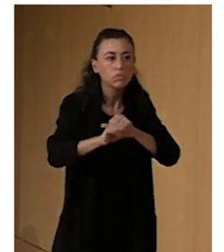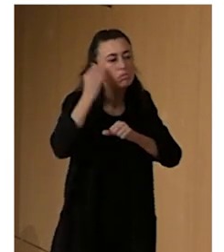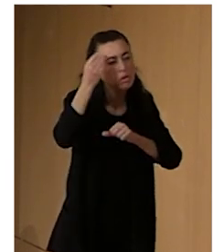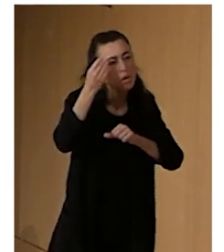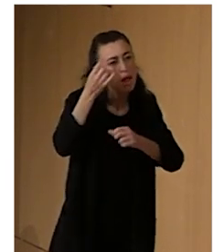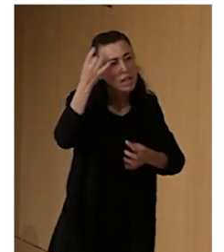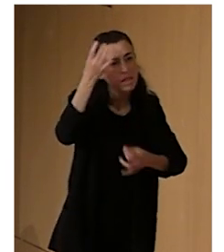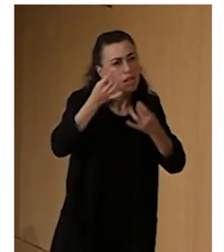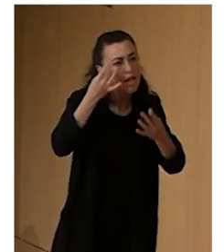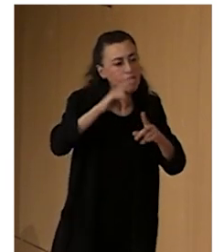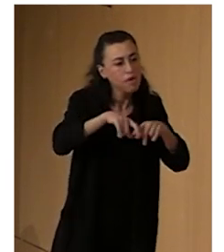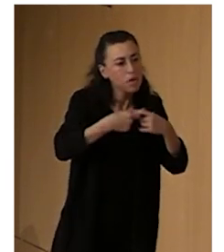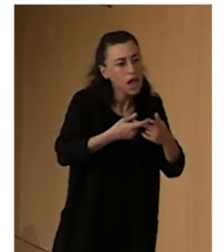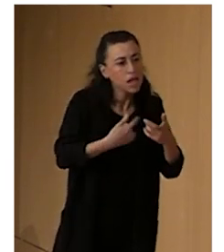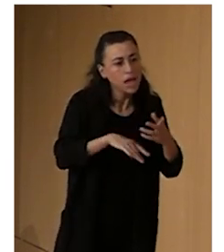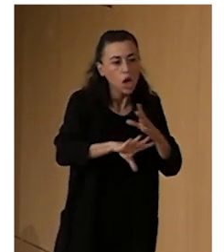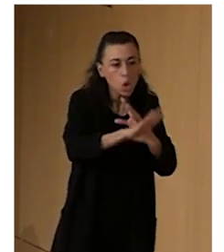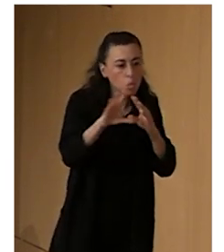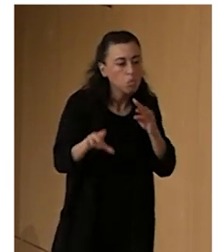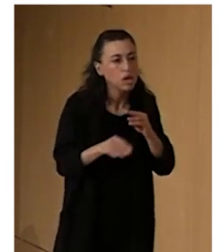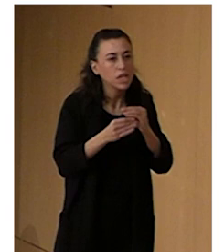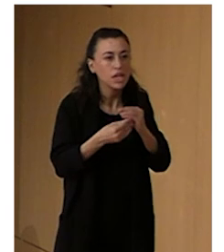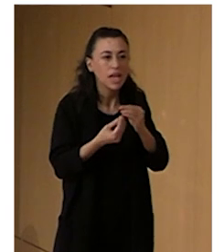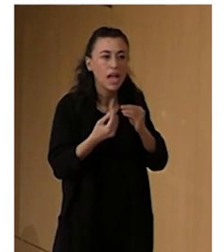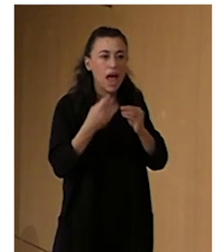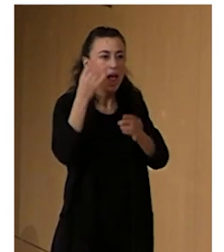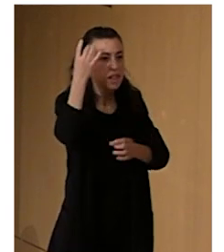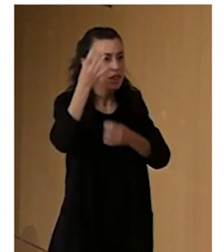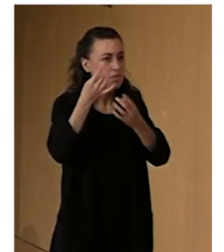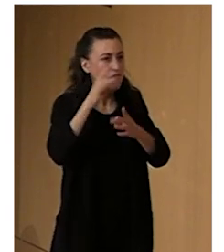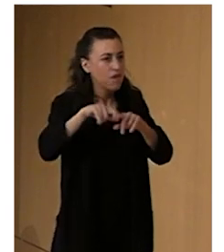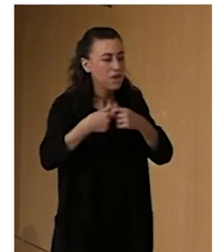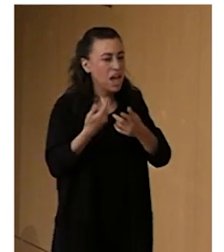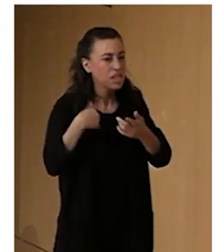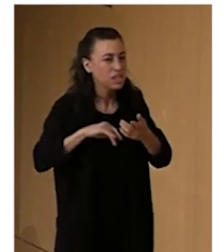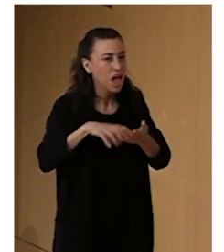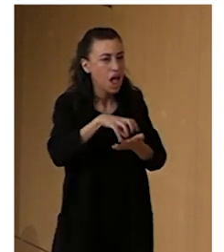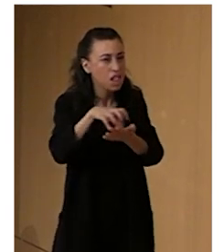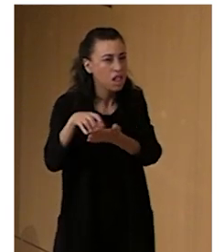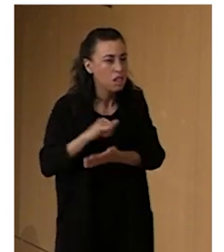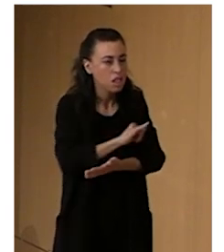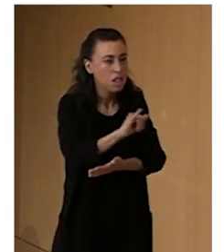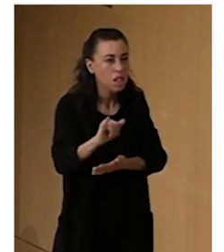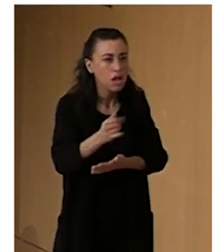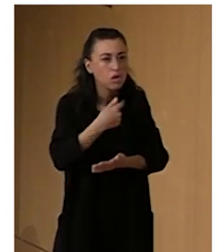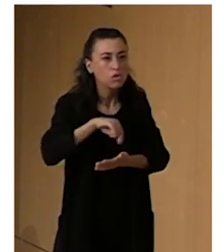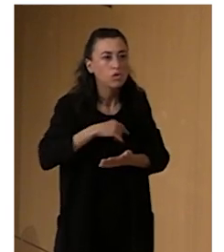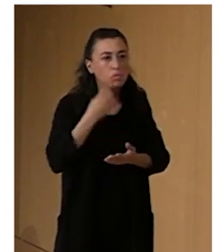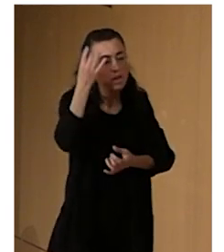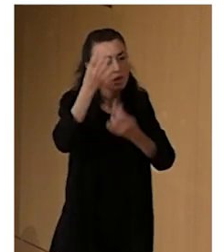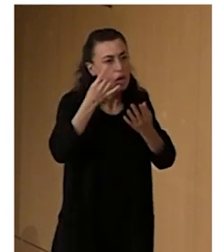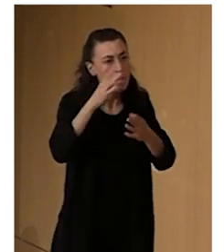familiar que que ya tenemos en los centros nosotros tenemos y abordamos actividades para todos los públicos educativos